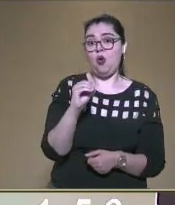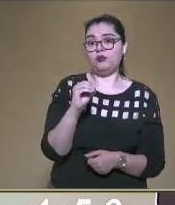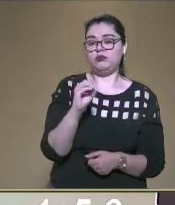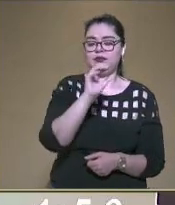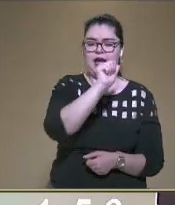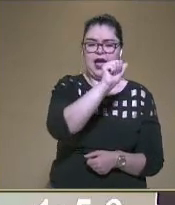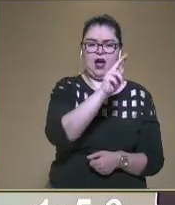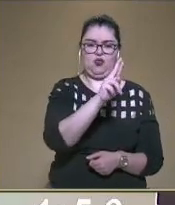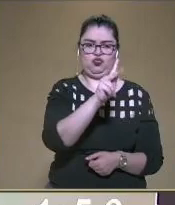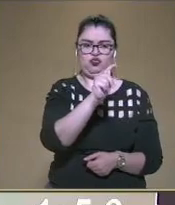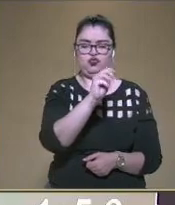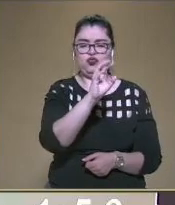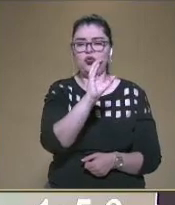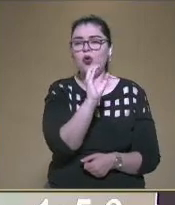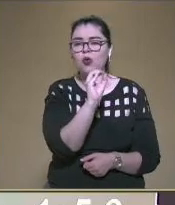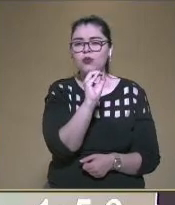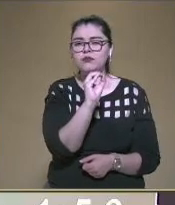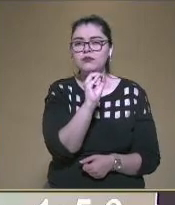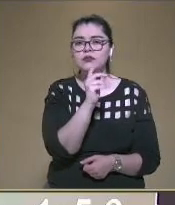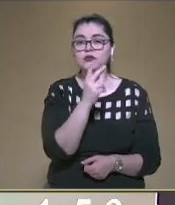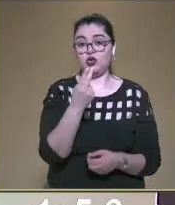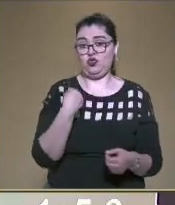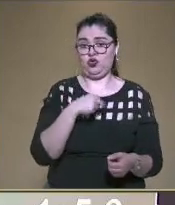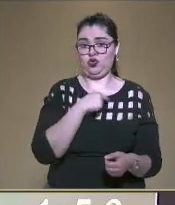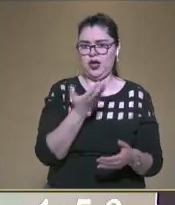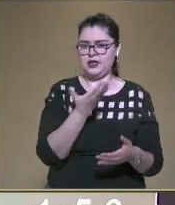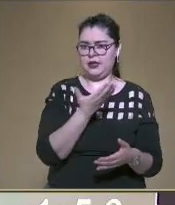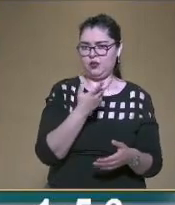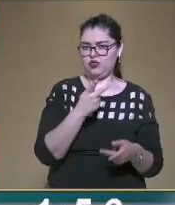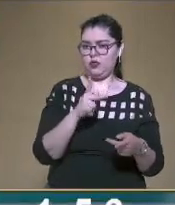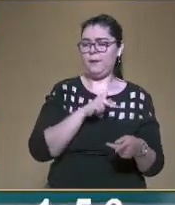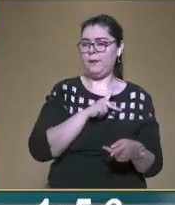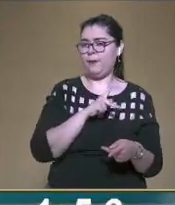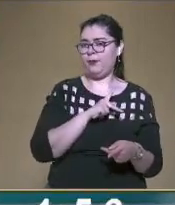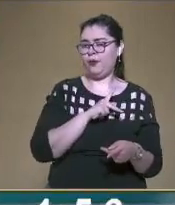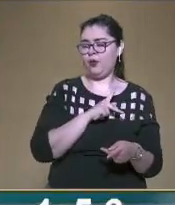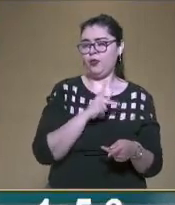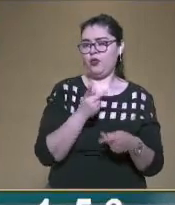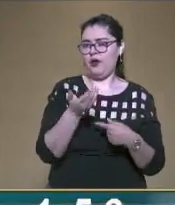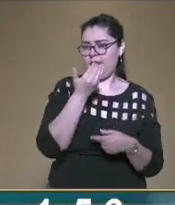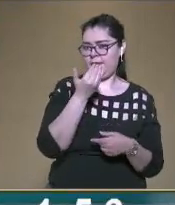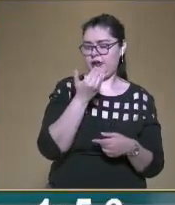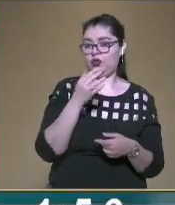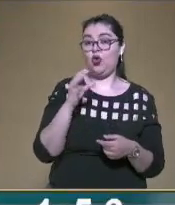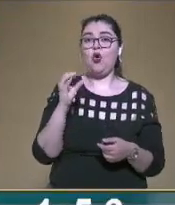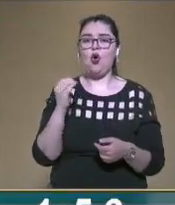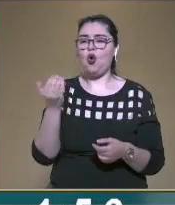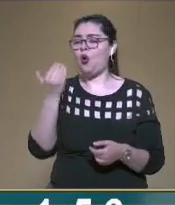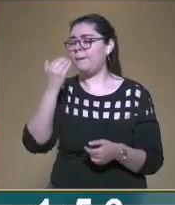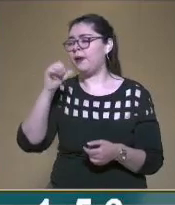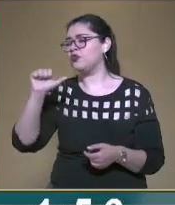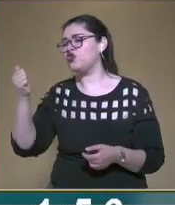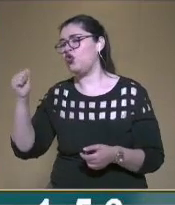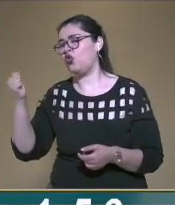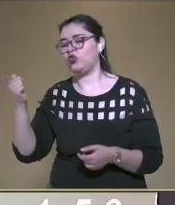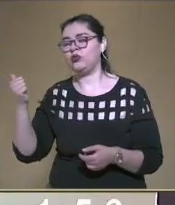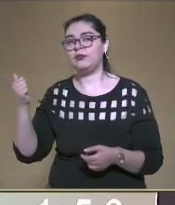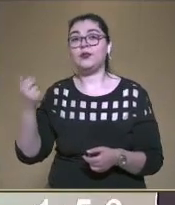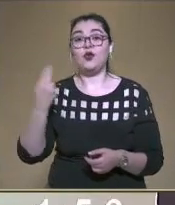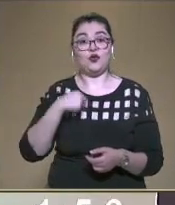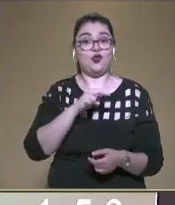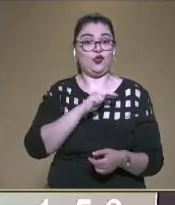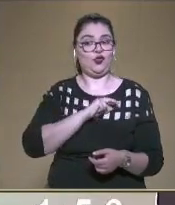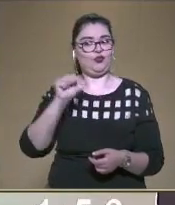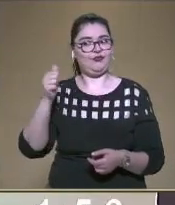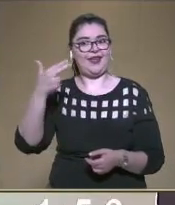nosotros nos tenemos que comer a otros seres vivos? ¿A otros seres vivos? Como plantas, animales. Entonces, ¿somos?